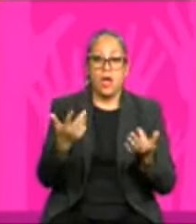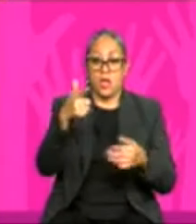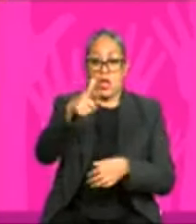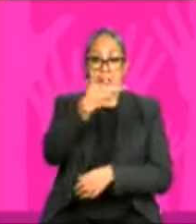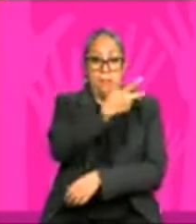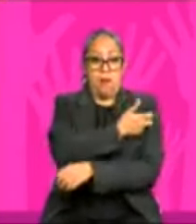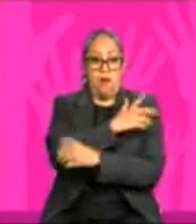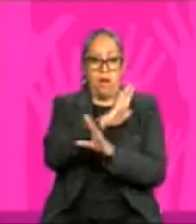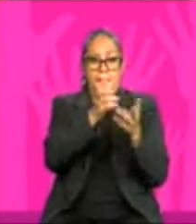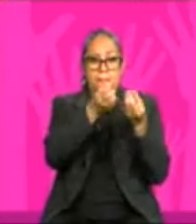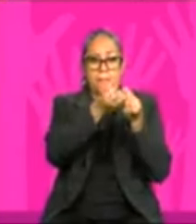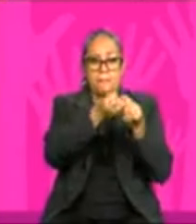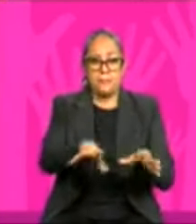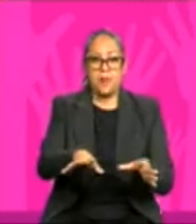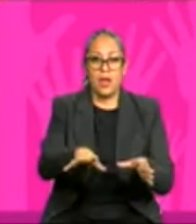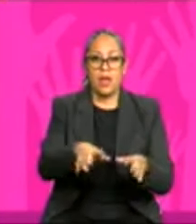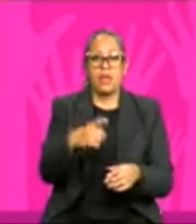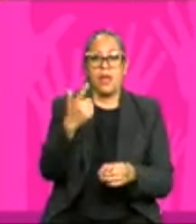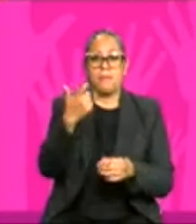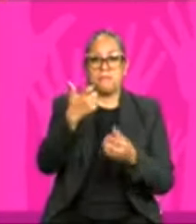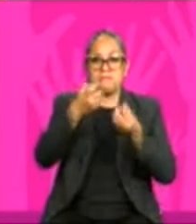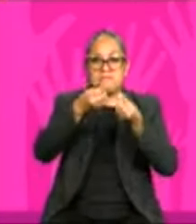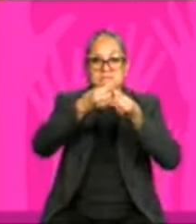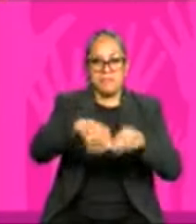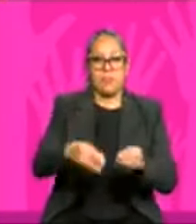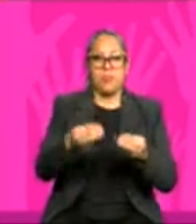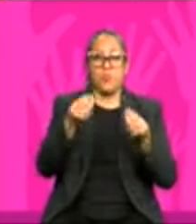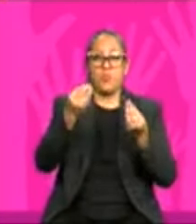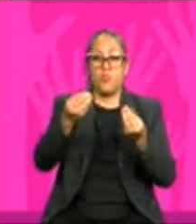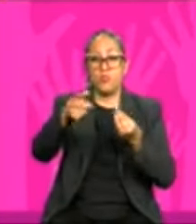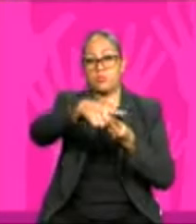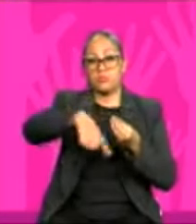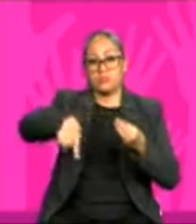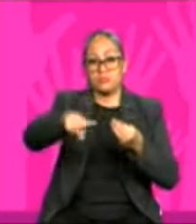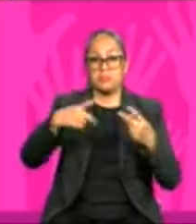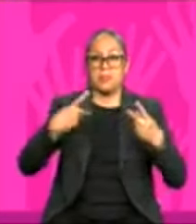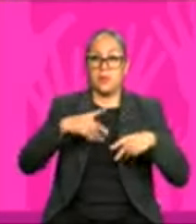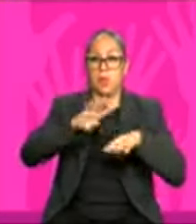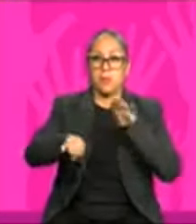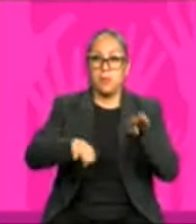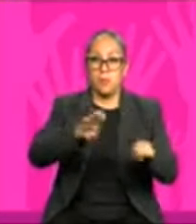perder y que nos costó decenas de miles de vidas por COVID.